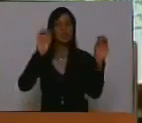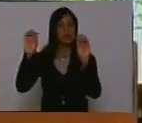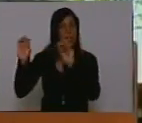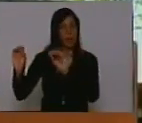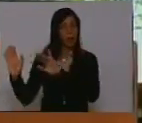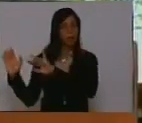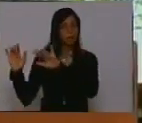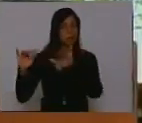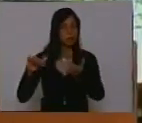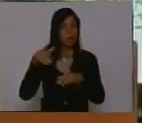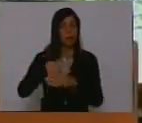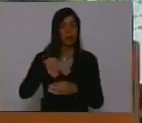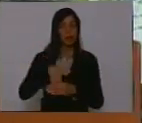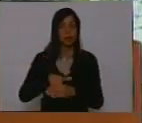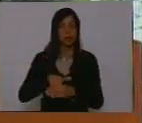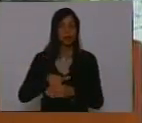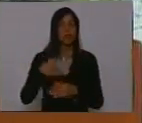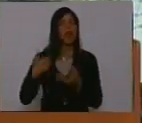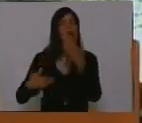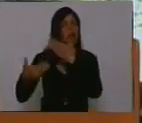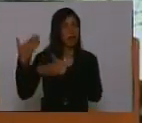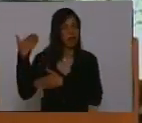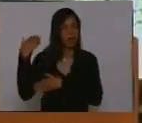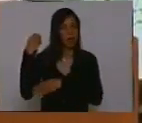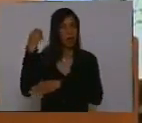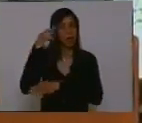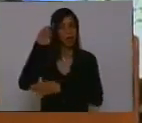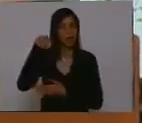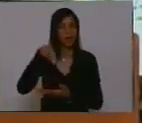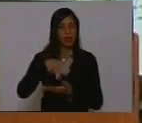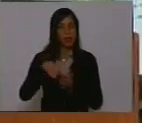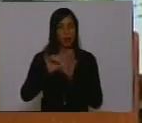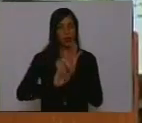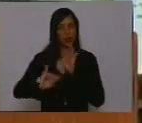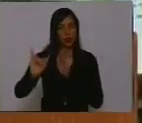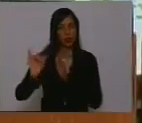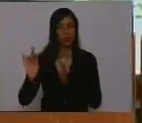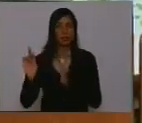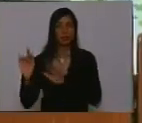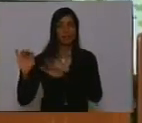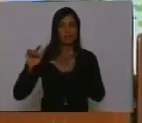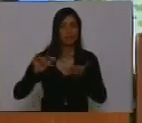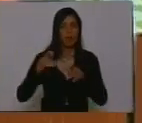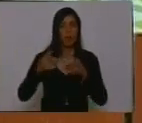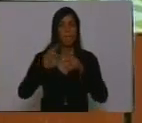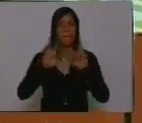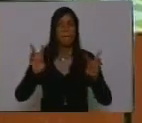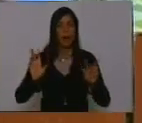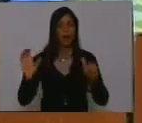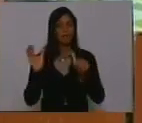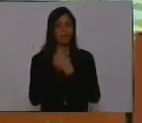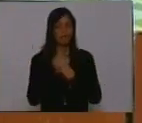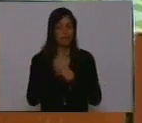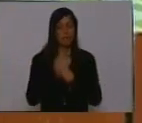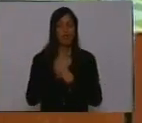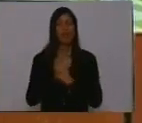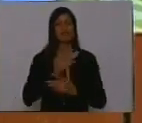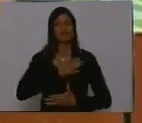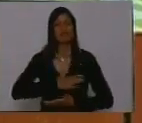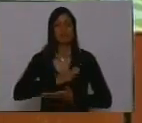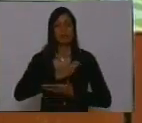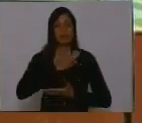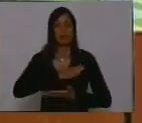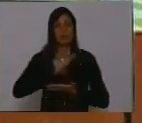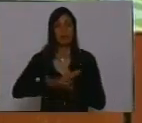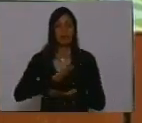como cuando llegó la Asamblea Nacional Constituyente trajo la paz, podemos decir con mucha satisfacción y